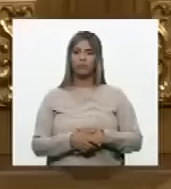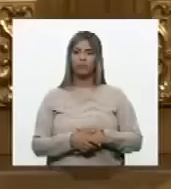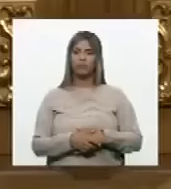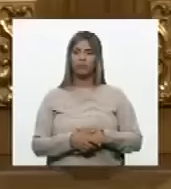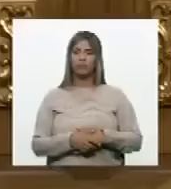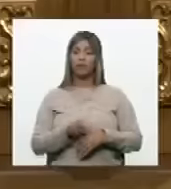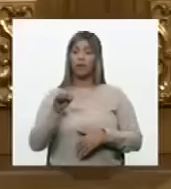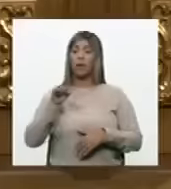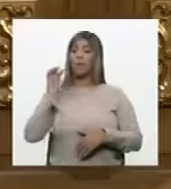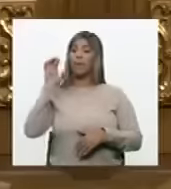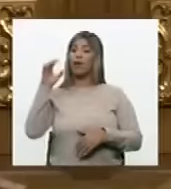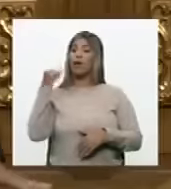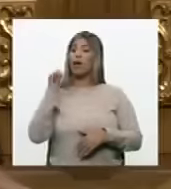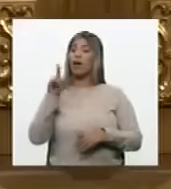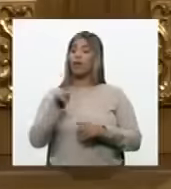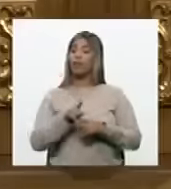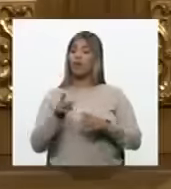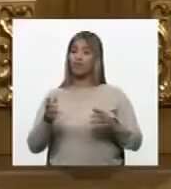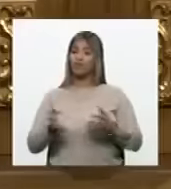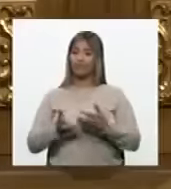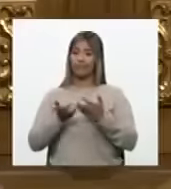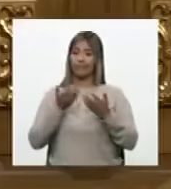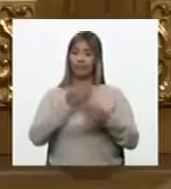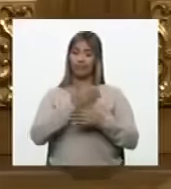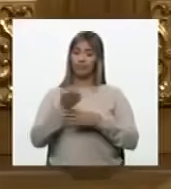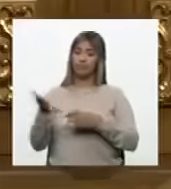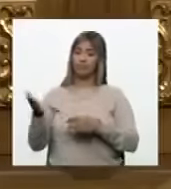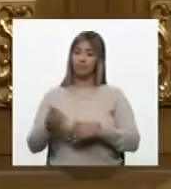En el país hay una llamarada recorriendo